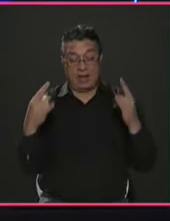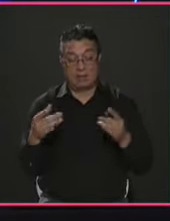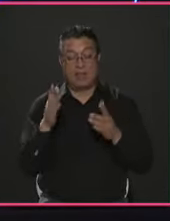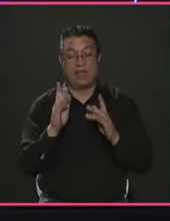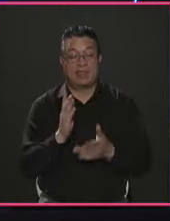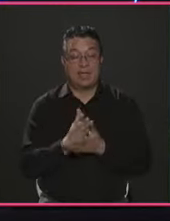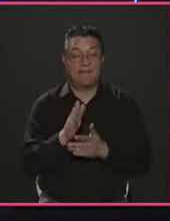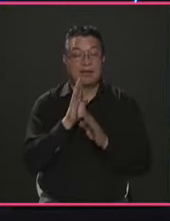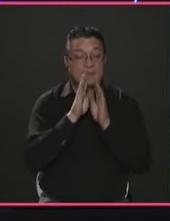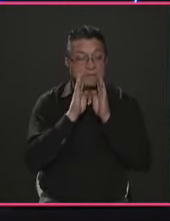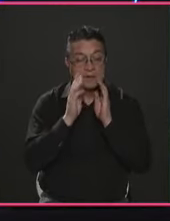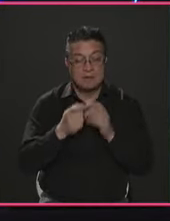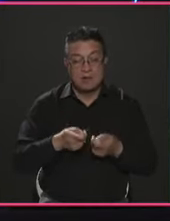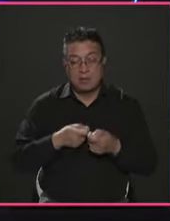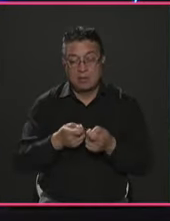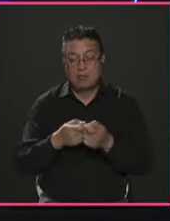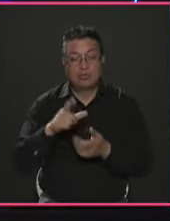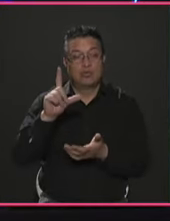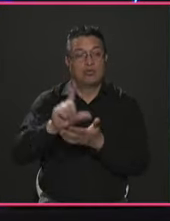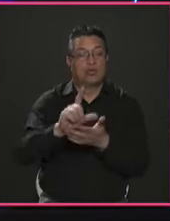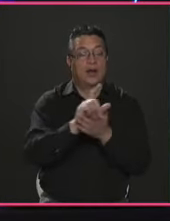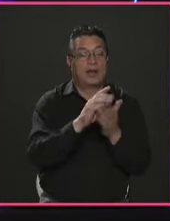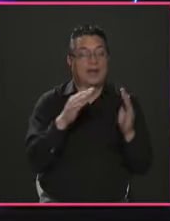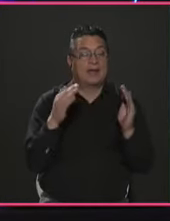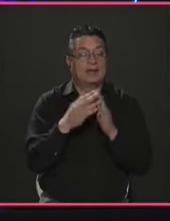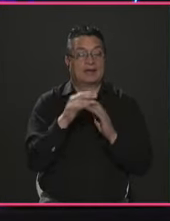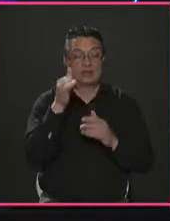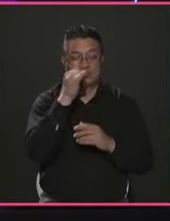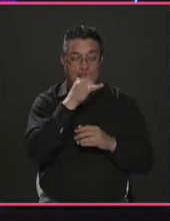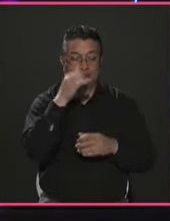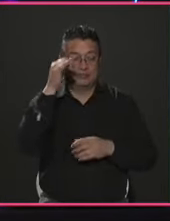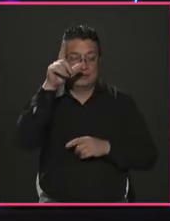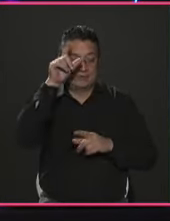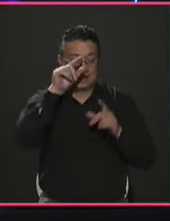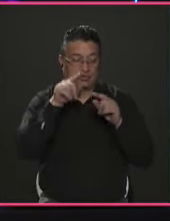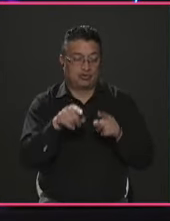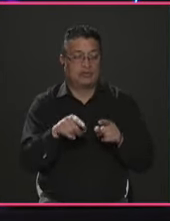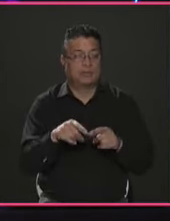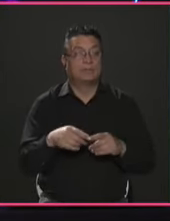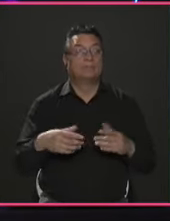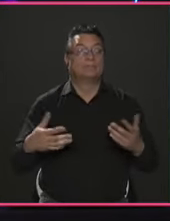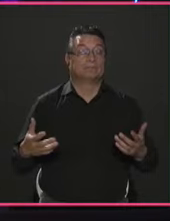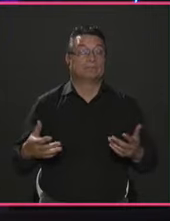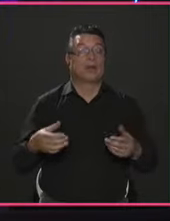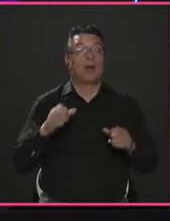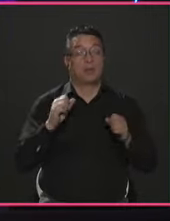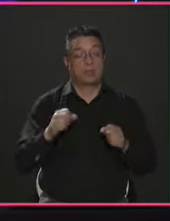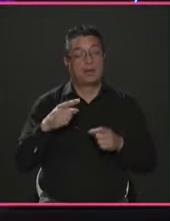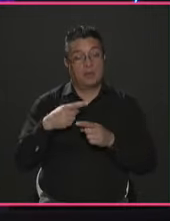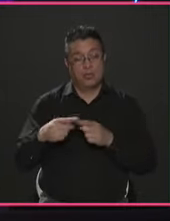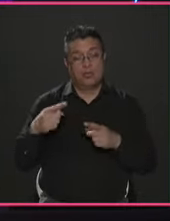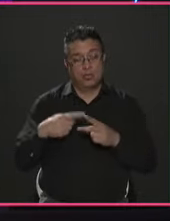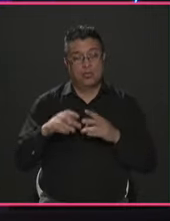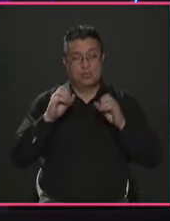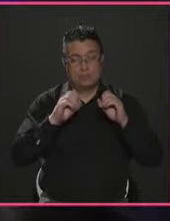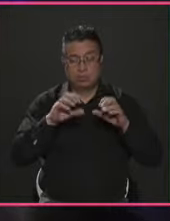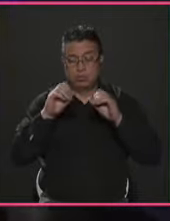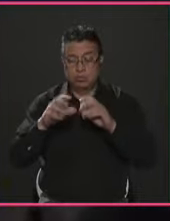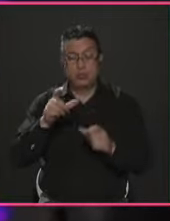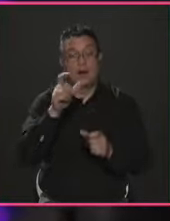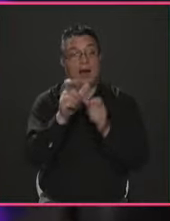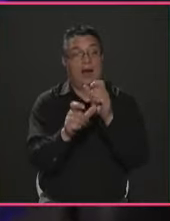limpiar quizás los lugares que tienen su casa donde pueden tener redores eh podemos hacer mucho para poder al